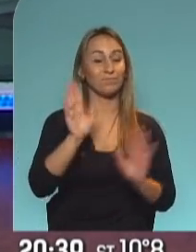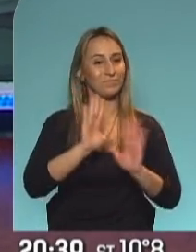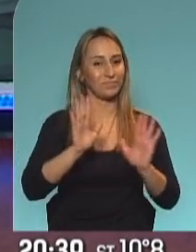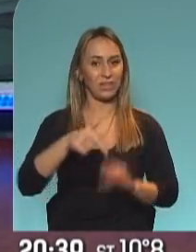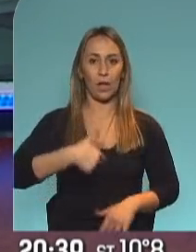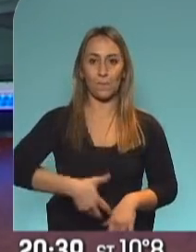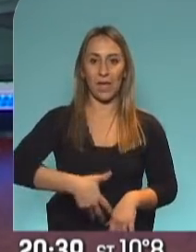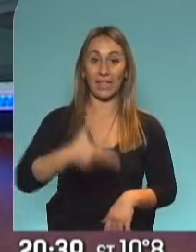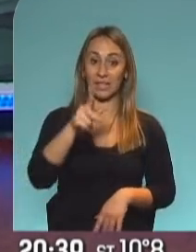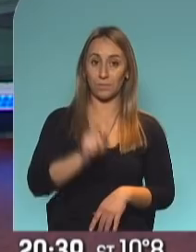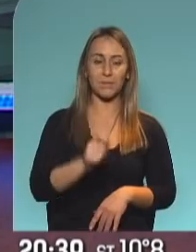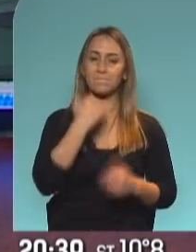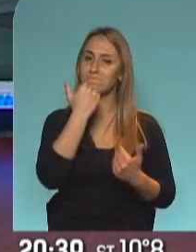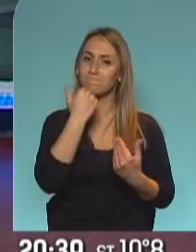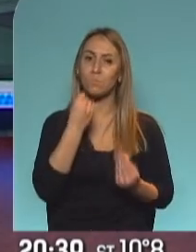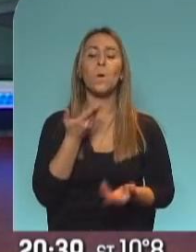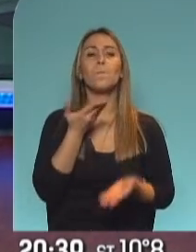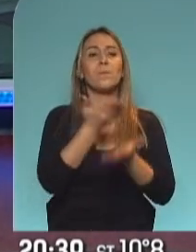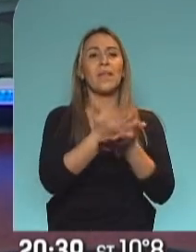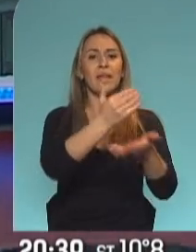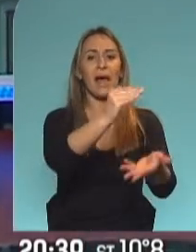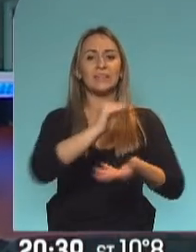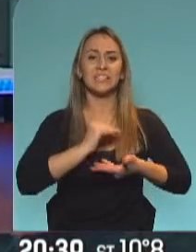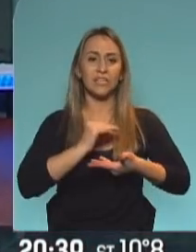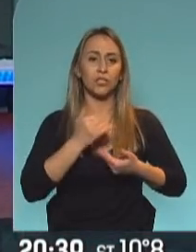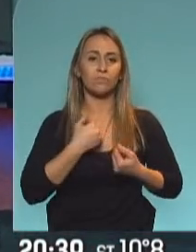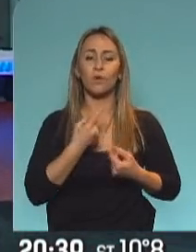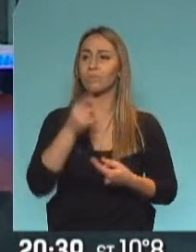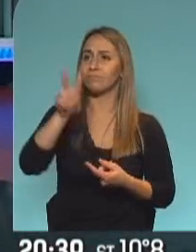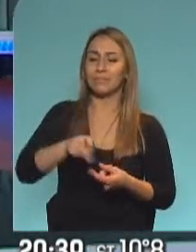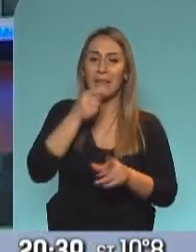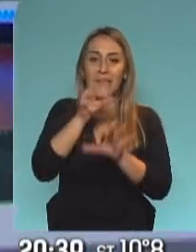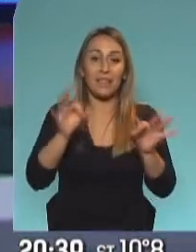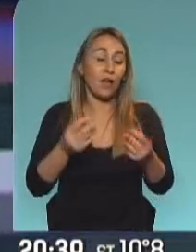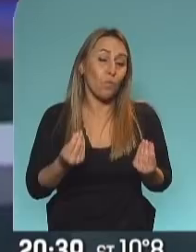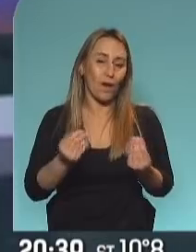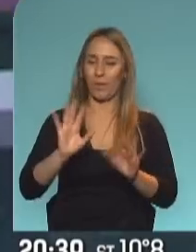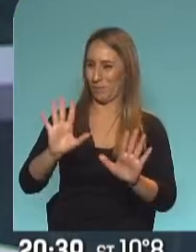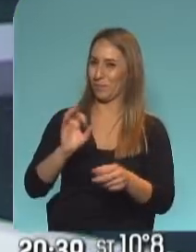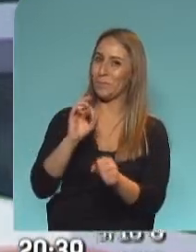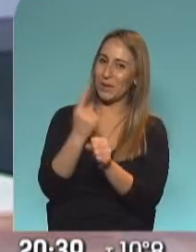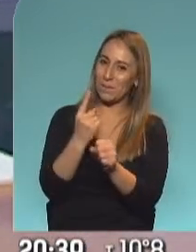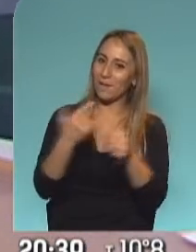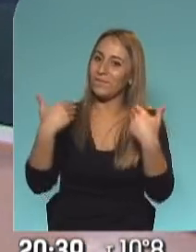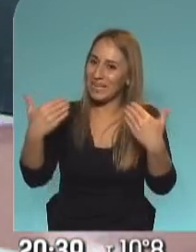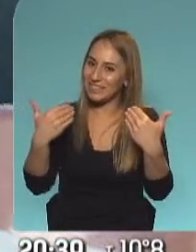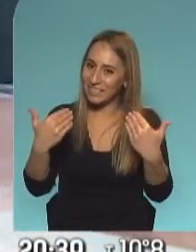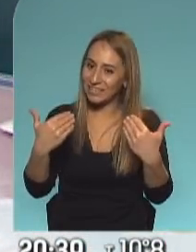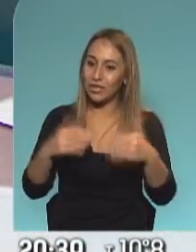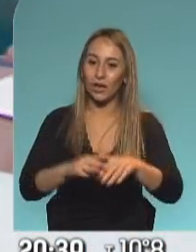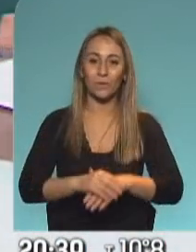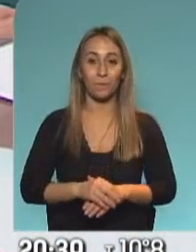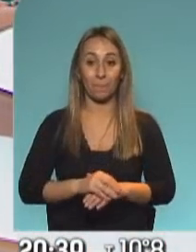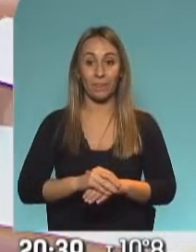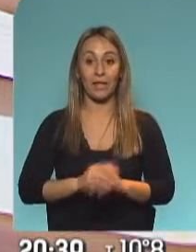cómo pedir la asignación. No tengo ingresos. ¿Cómo tengo que hacer? Bueno, primero felicitaciones a Miriam. Claro. Y